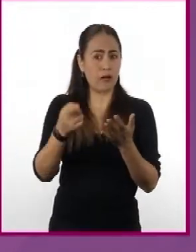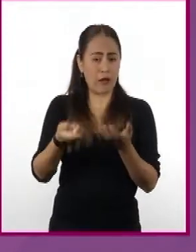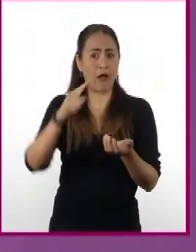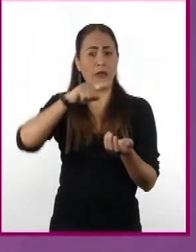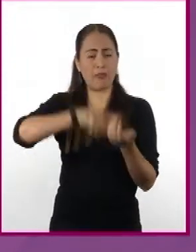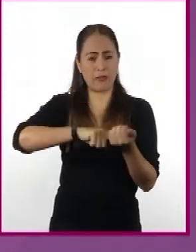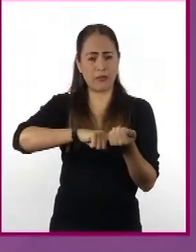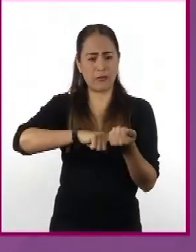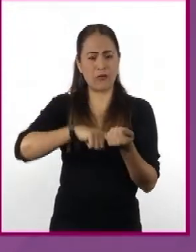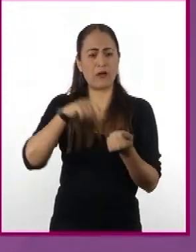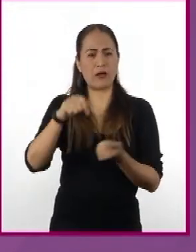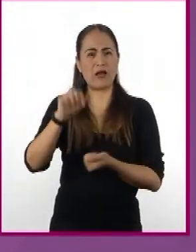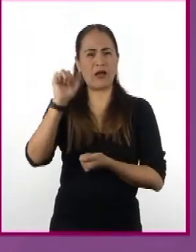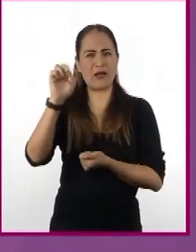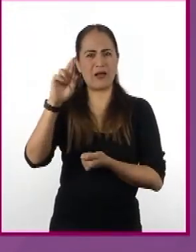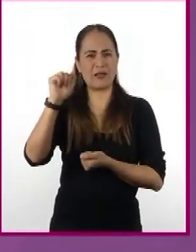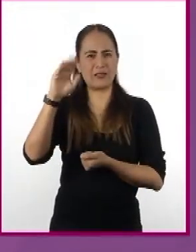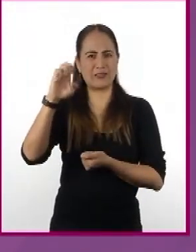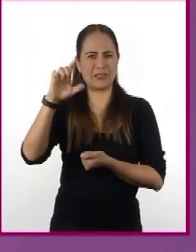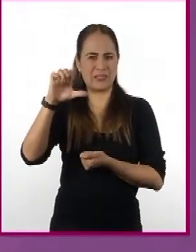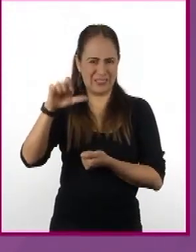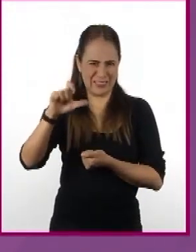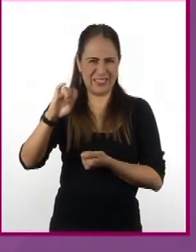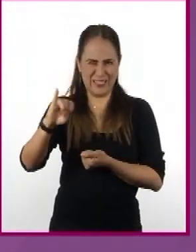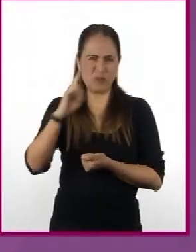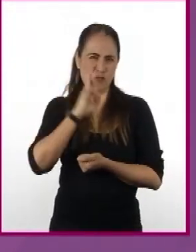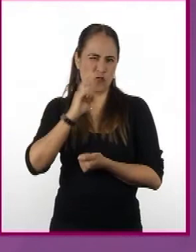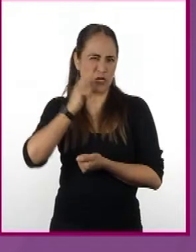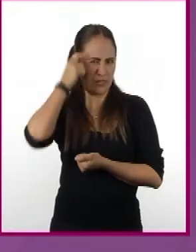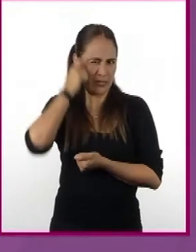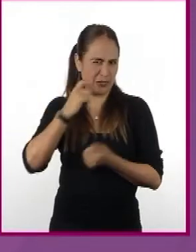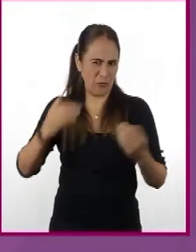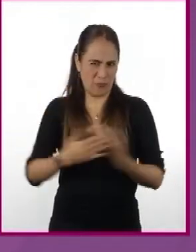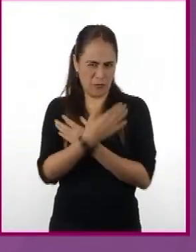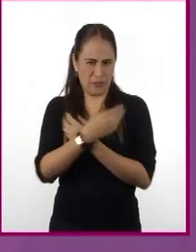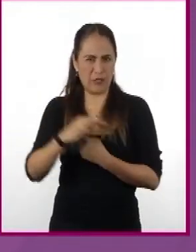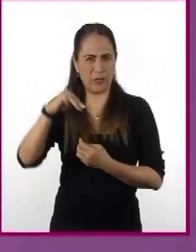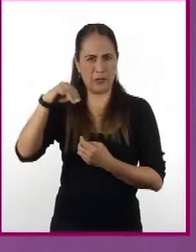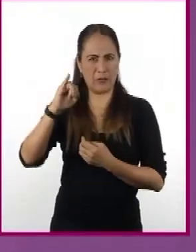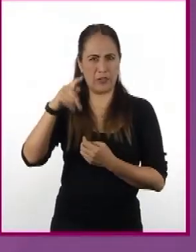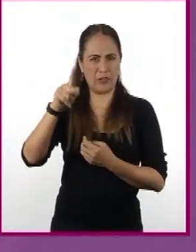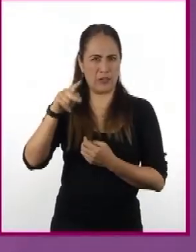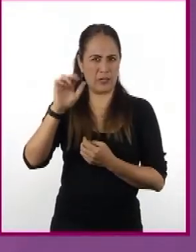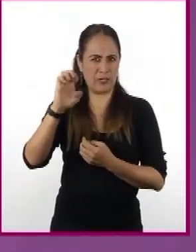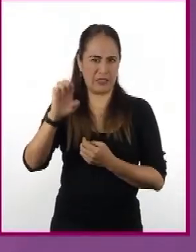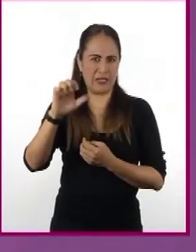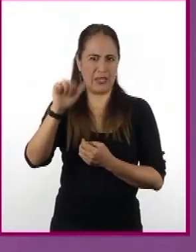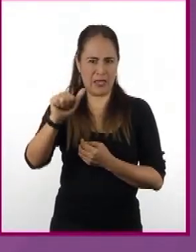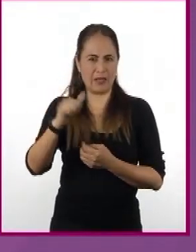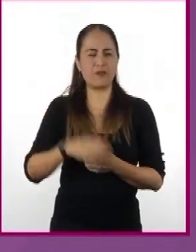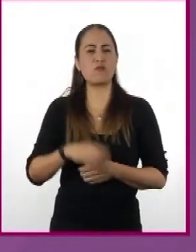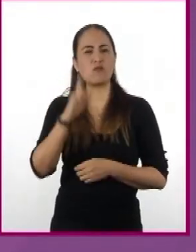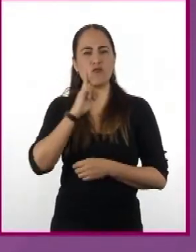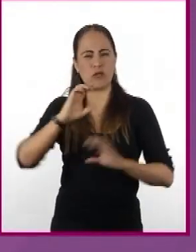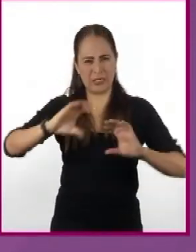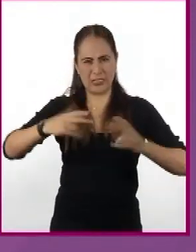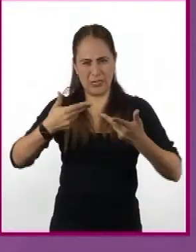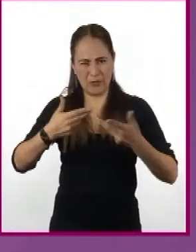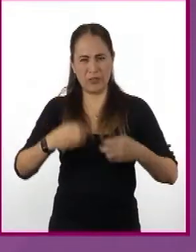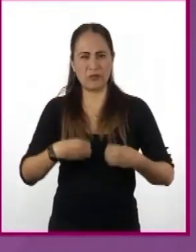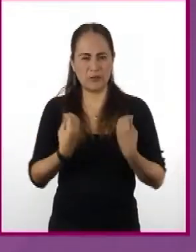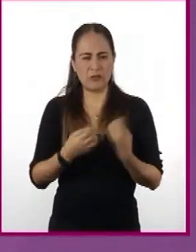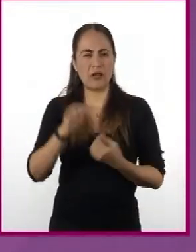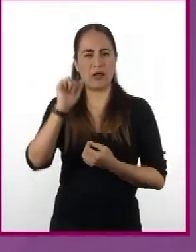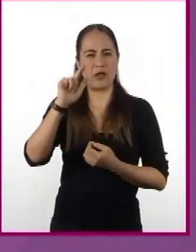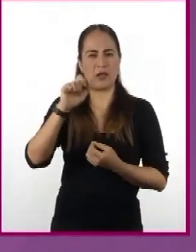por Araceli Colapa, que es poeta náhuatl de Guerrero, Miquea Sánchez, poeta zoque de Chiapas,